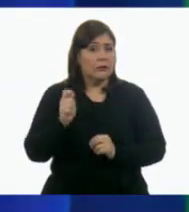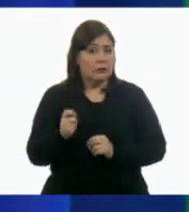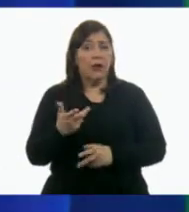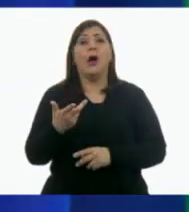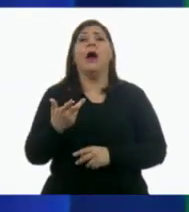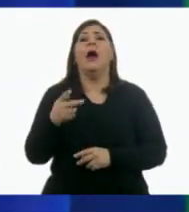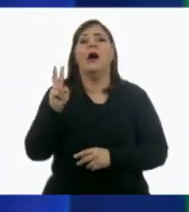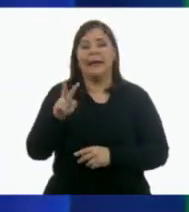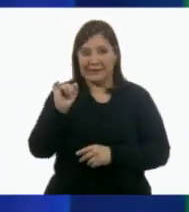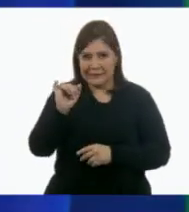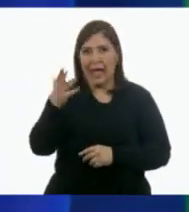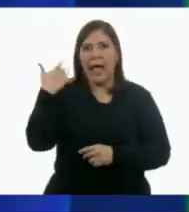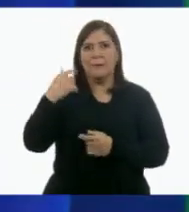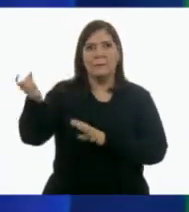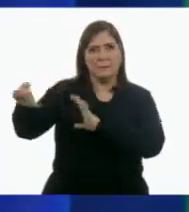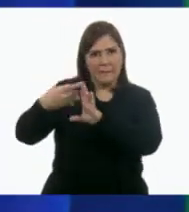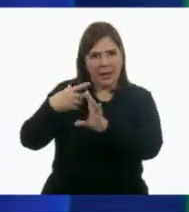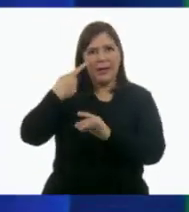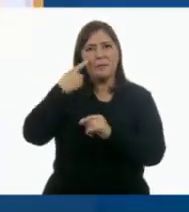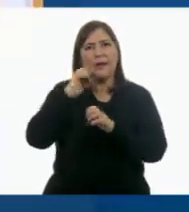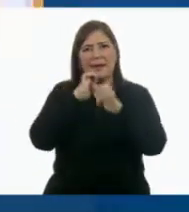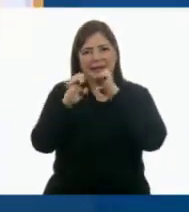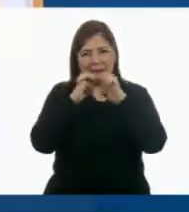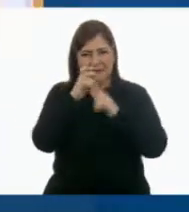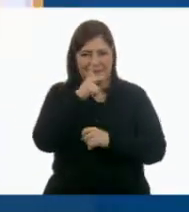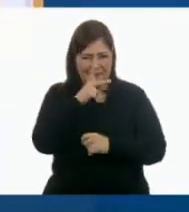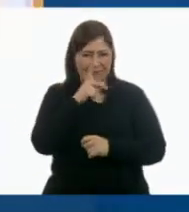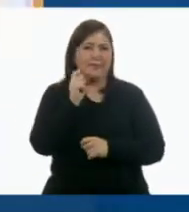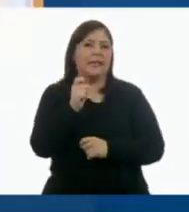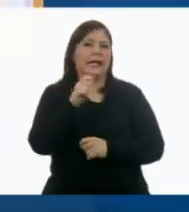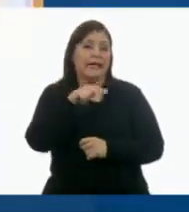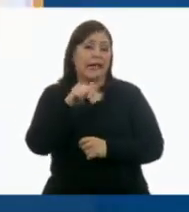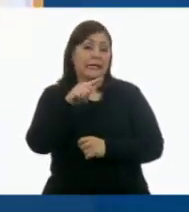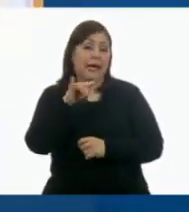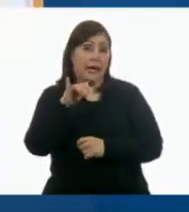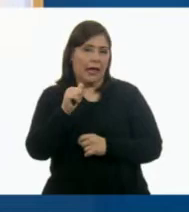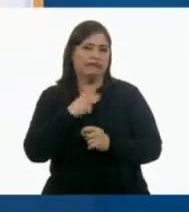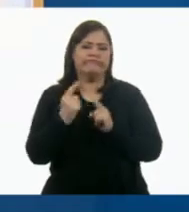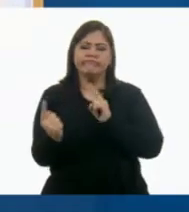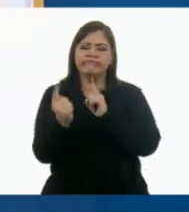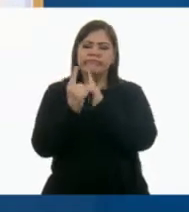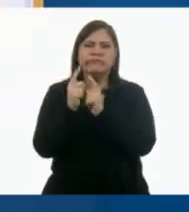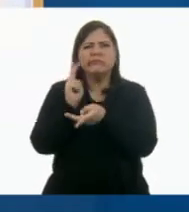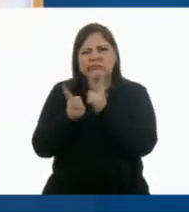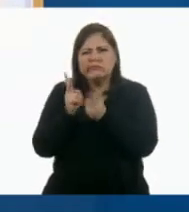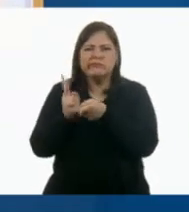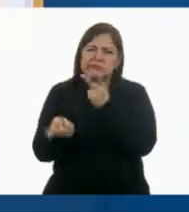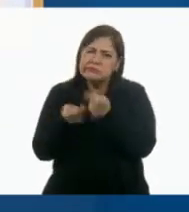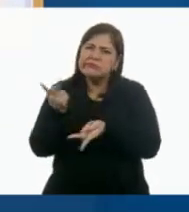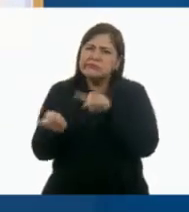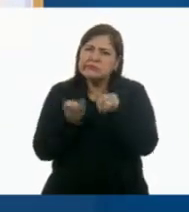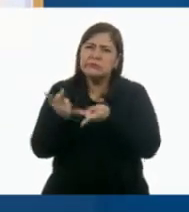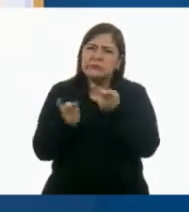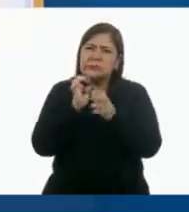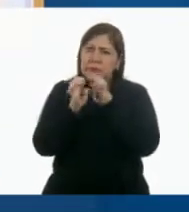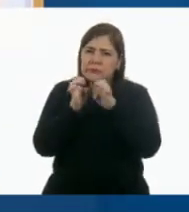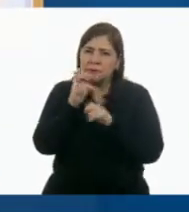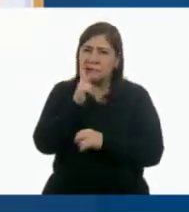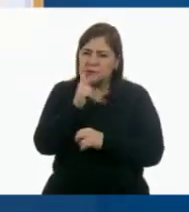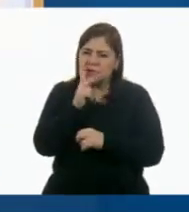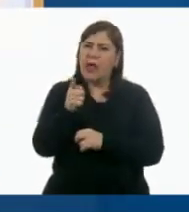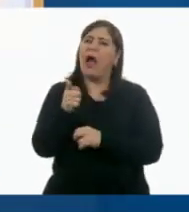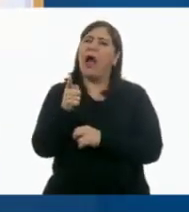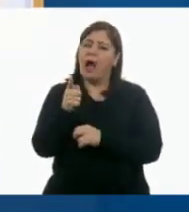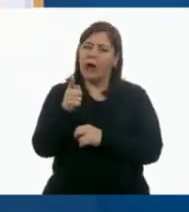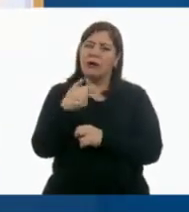una entrevista con su papá. Y entonces Ana Karen lo que hizo fue entrevistar a su papá. Fíjate qué interesante. Platicó con su papá, elaboró